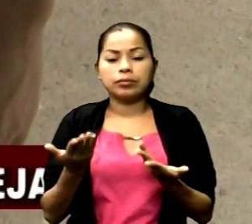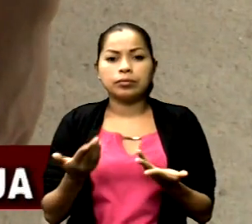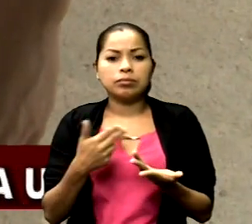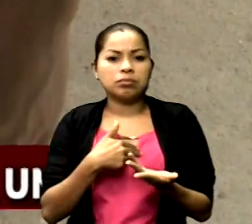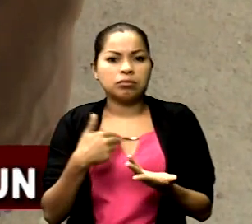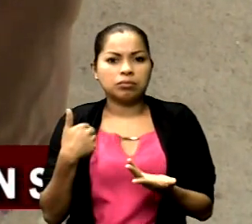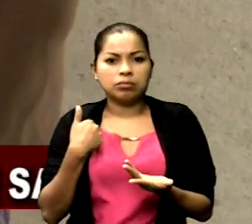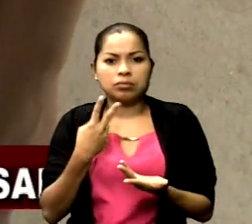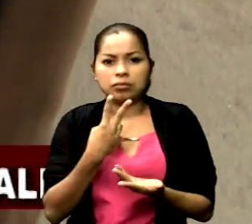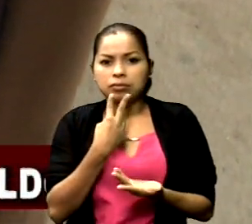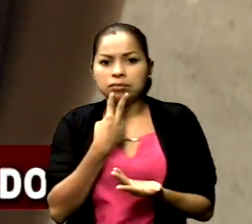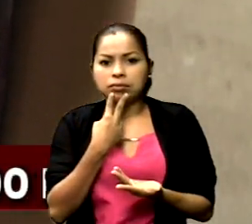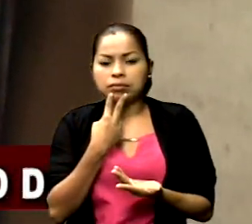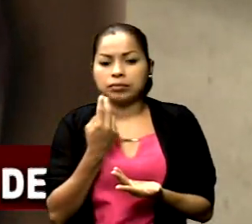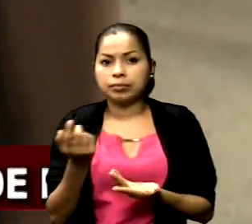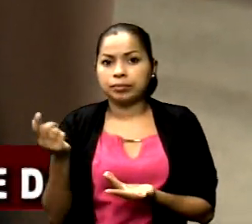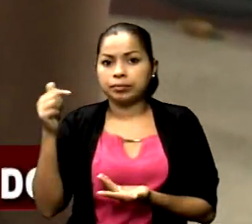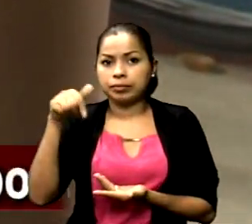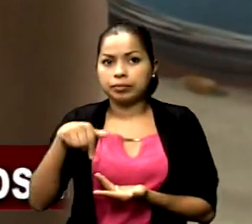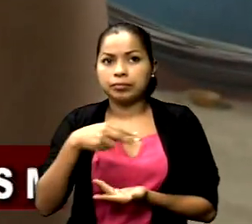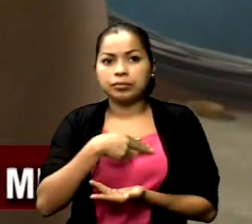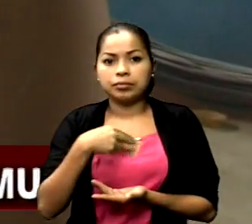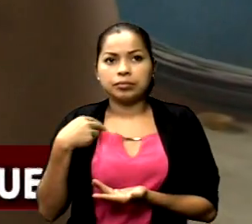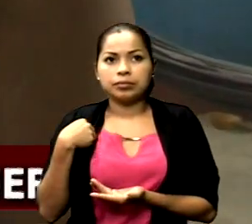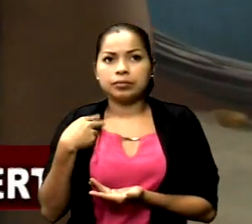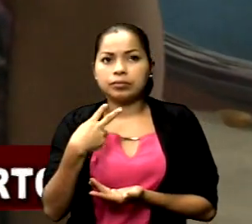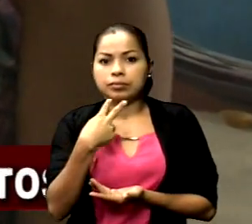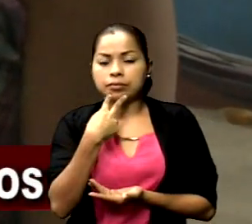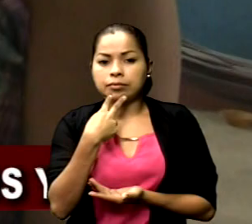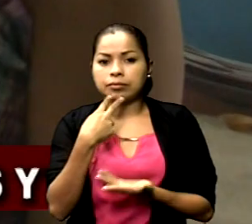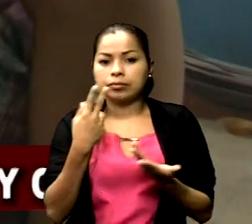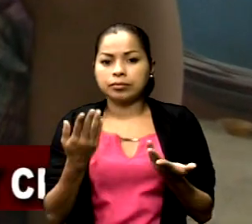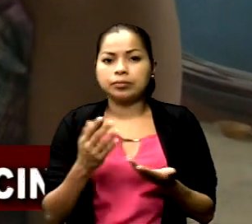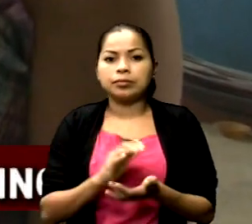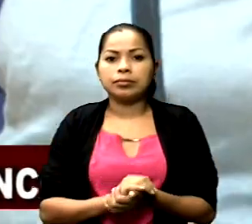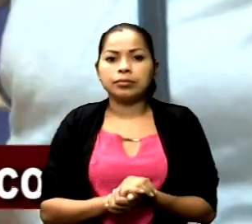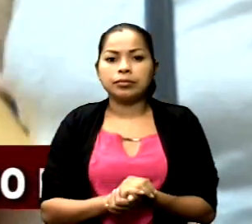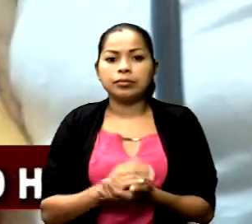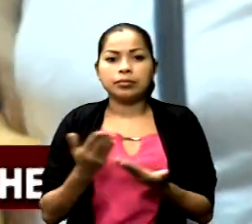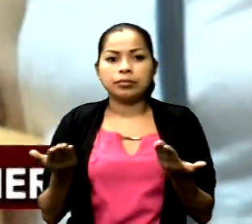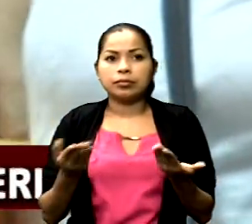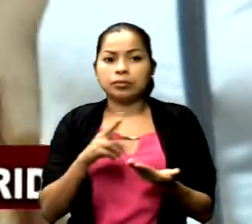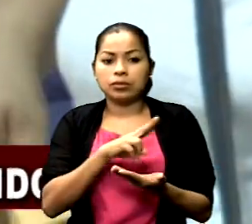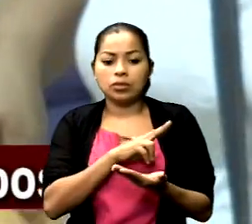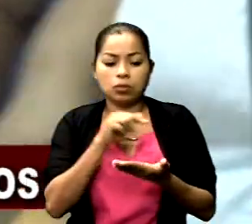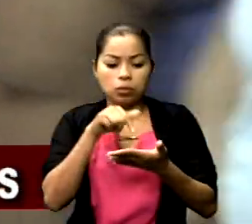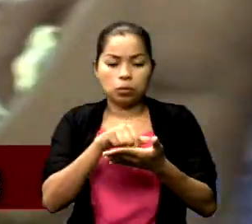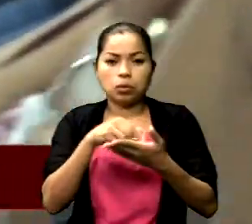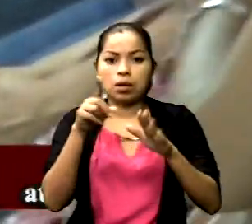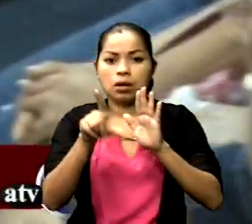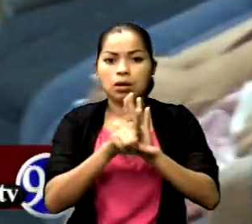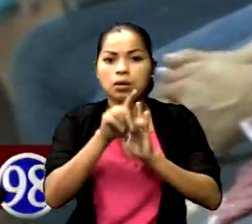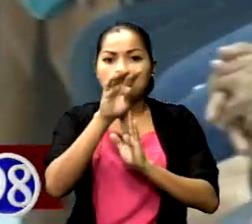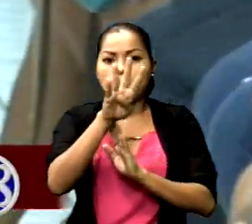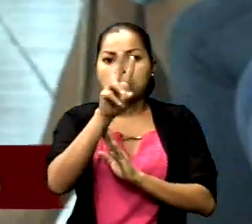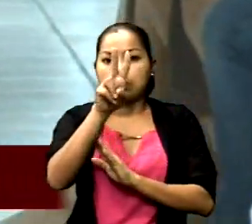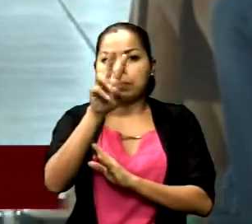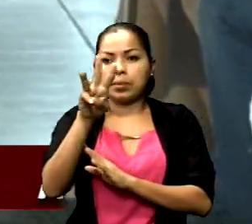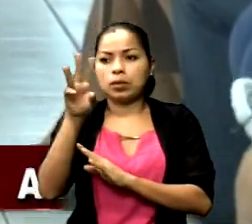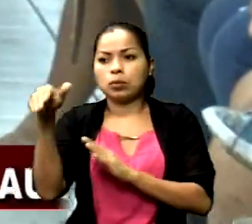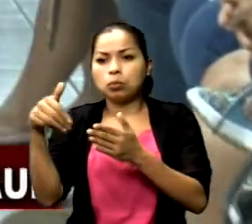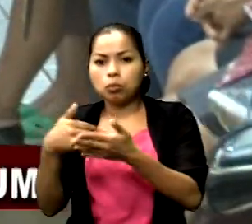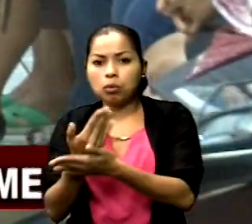ganamos, y en este momento nada ganaríamos hacer. Como no está en la 423, entonces ahora hagamos una